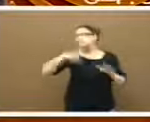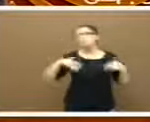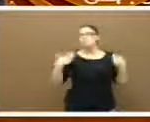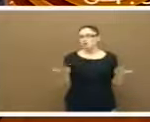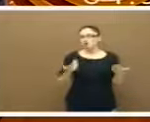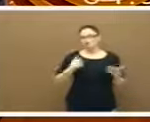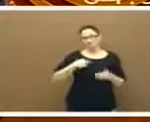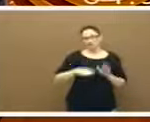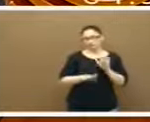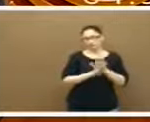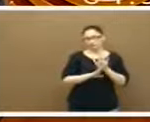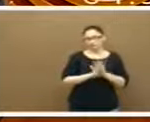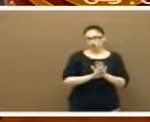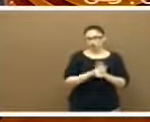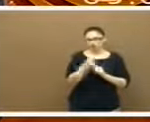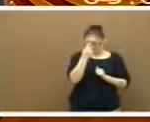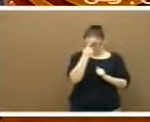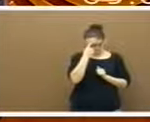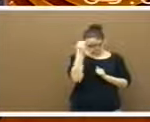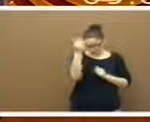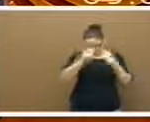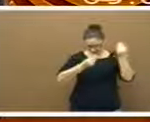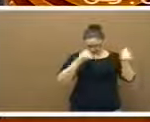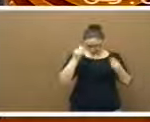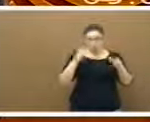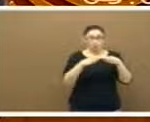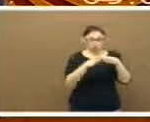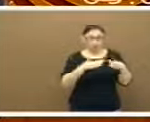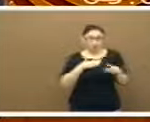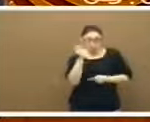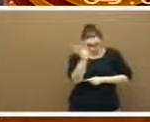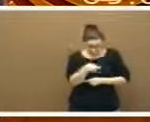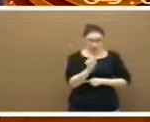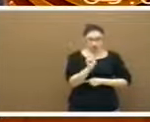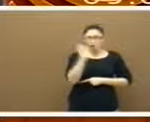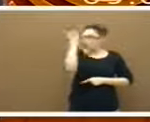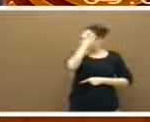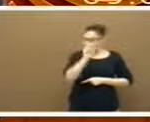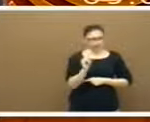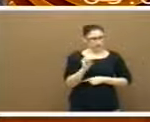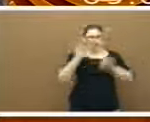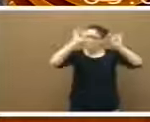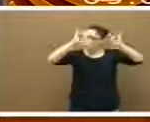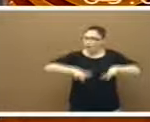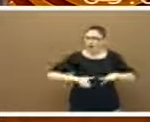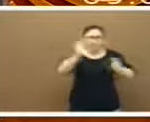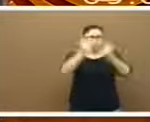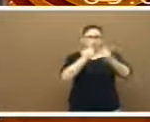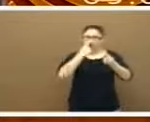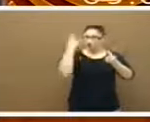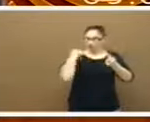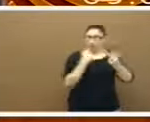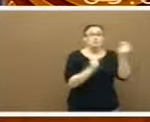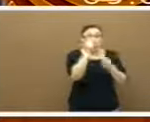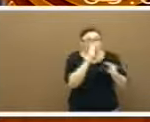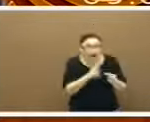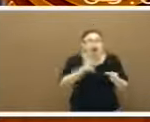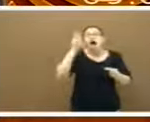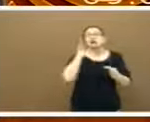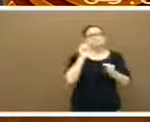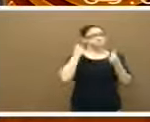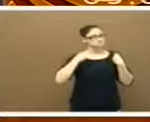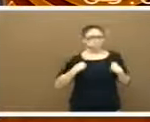sigo pensando lo mismo, y mi grupo parlamentario, por descontado, lo mismo que pensábamos en los presupuestos del año anterior y del año anterior. Y es ni más ni